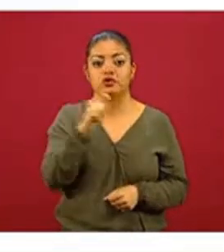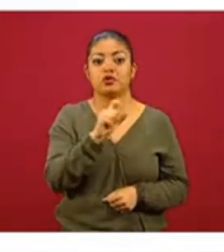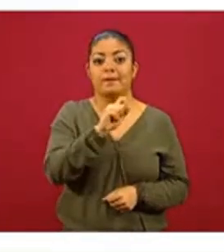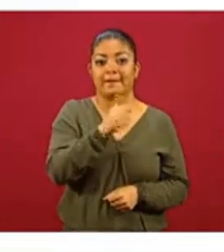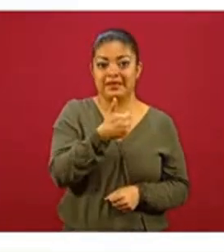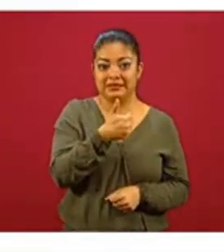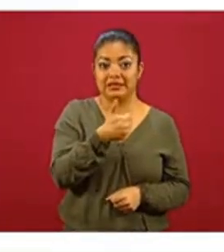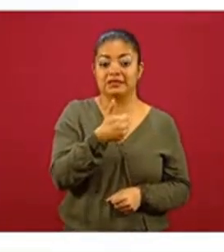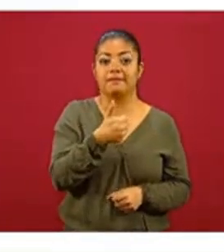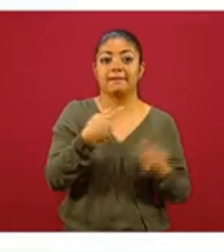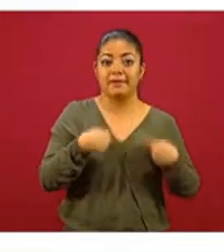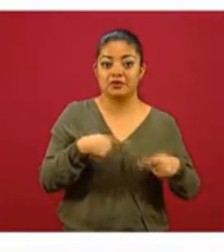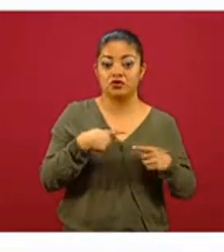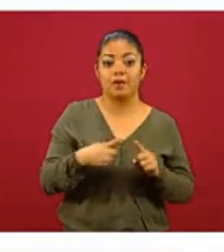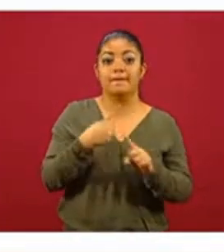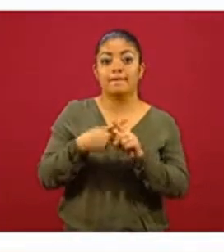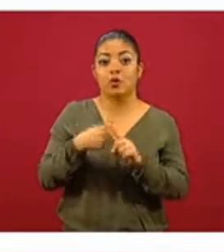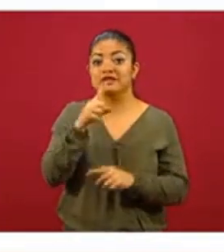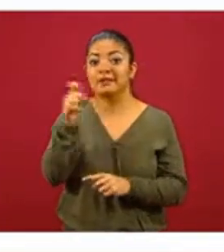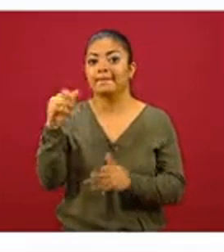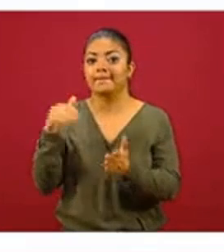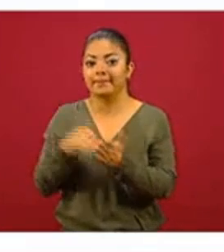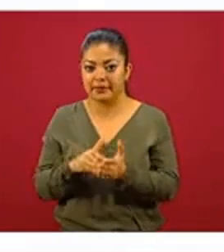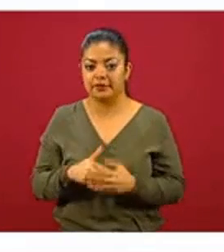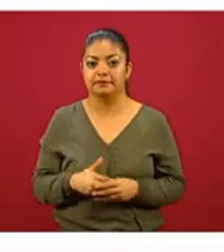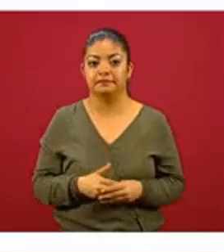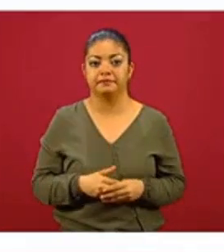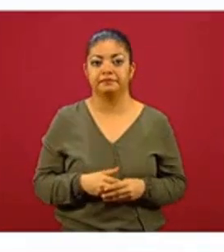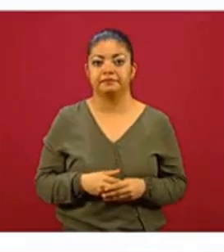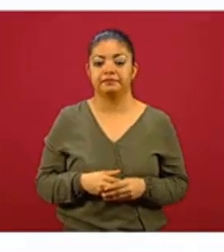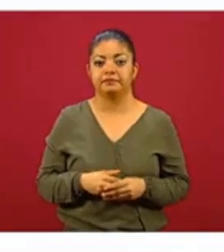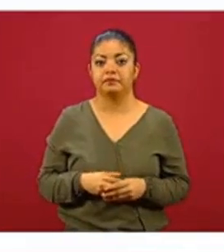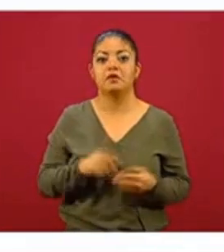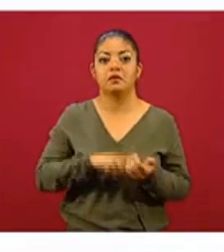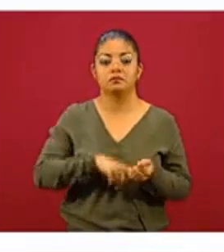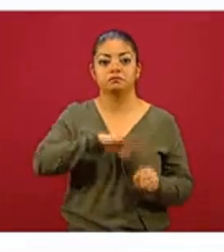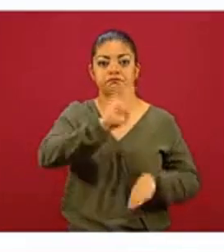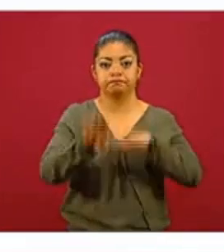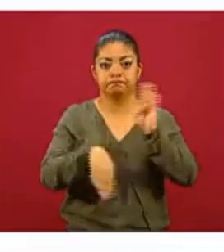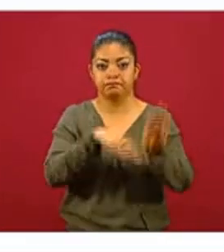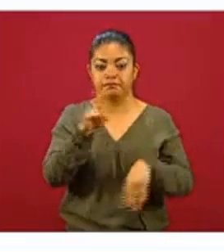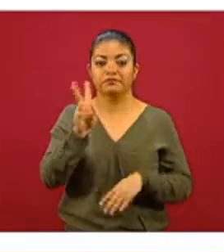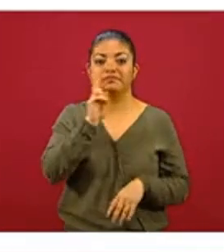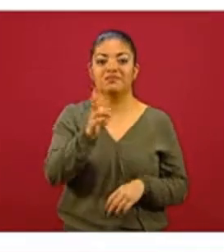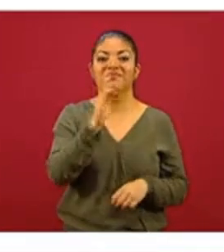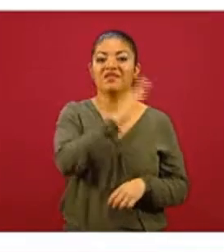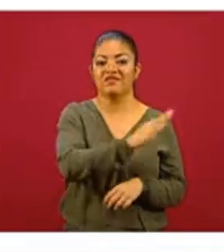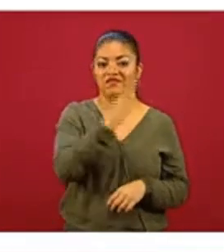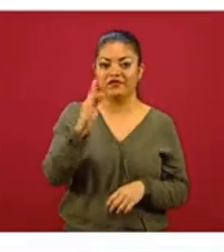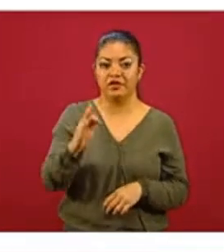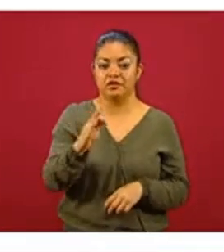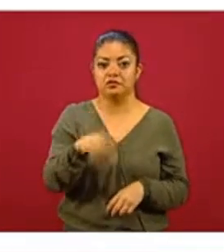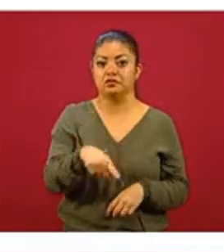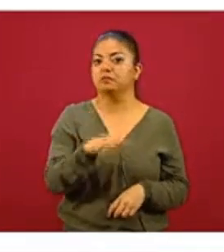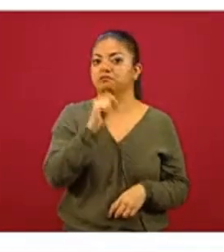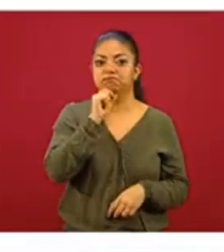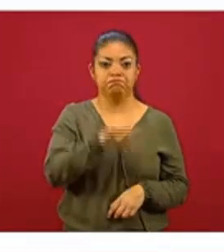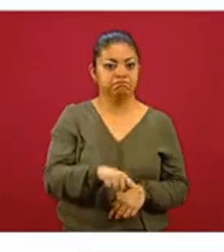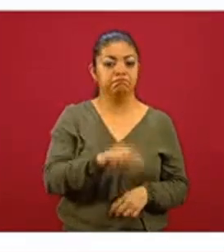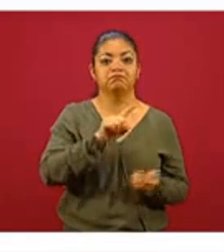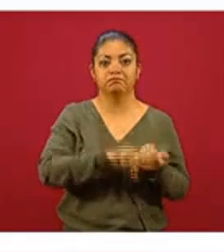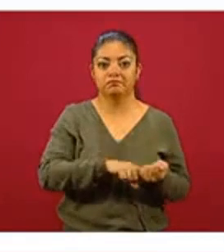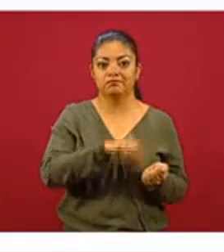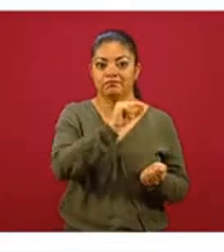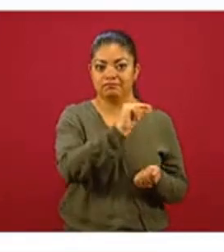por 100.000 habitantes. La siguiente. La mortalidad se distribuye por fechas, siguiendo el mismo patrón de los casos